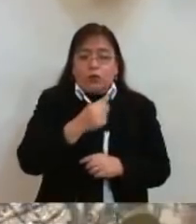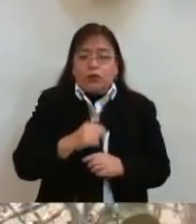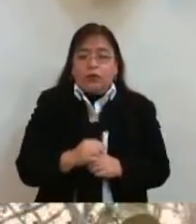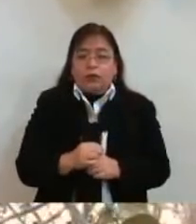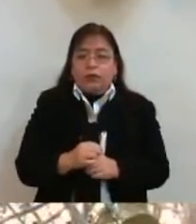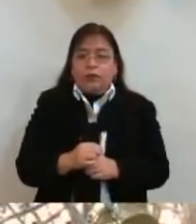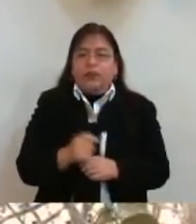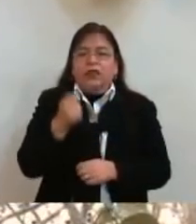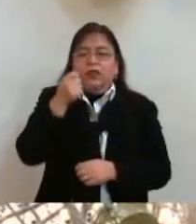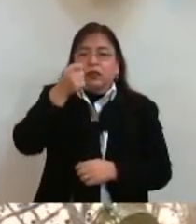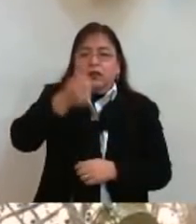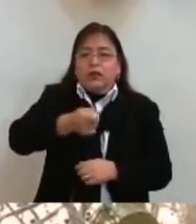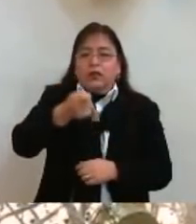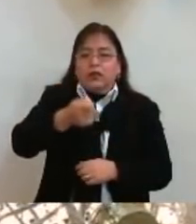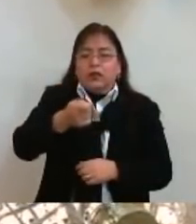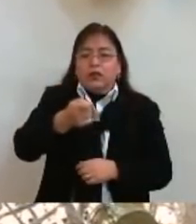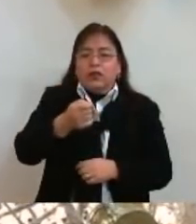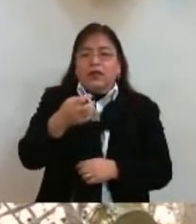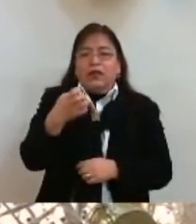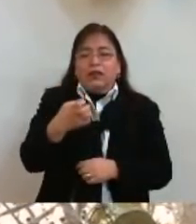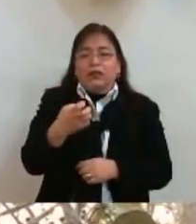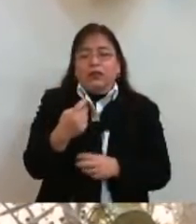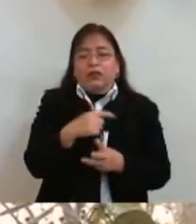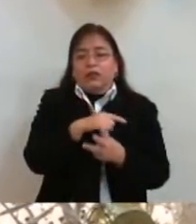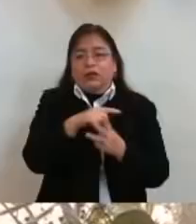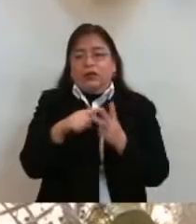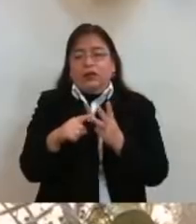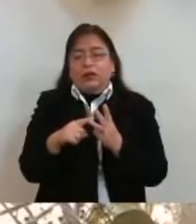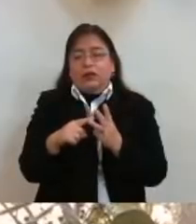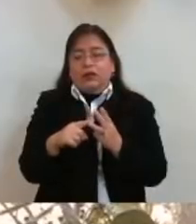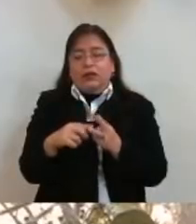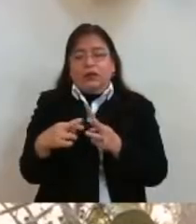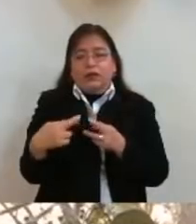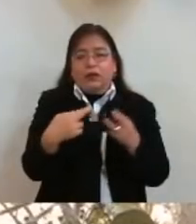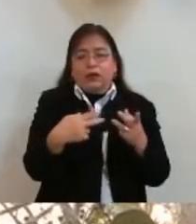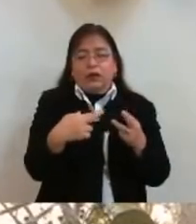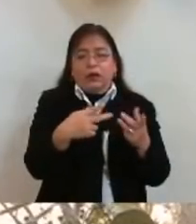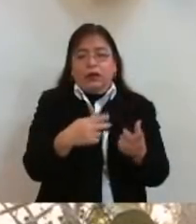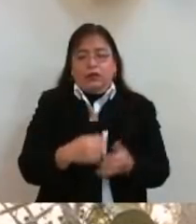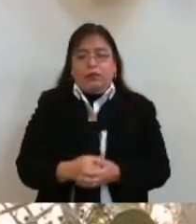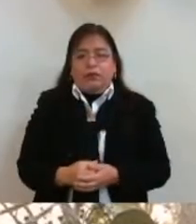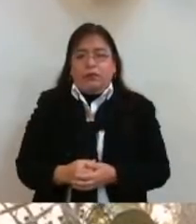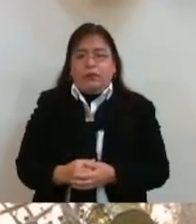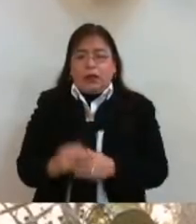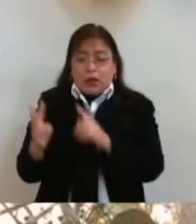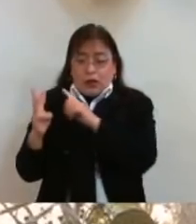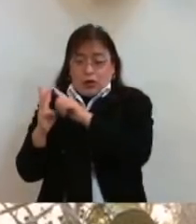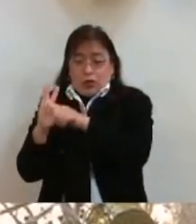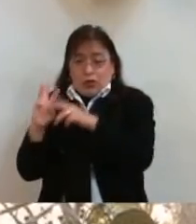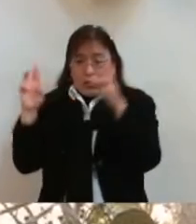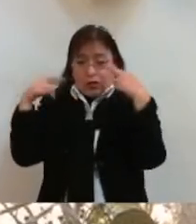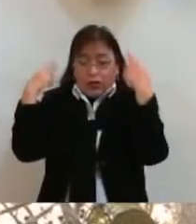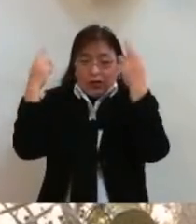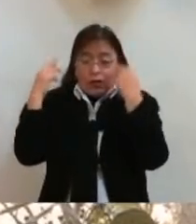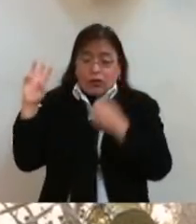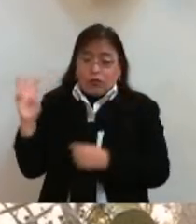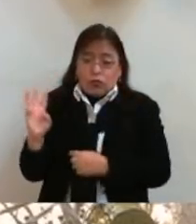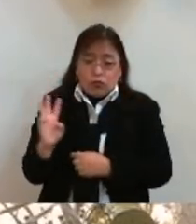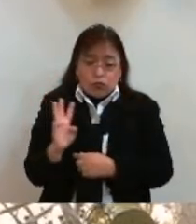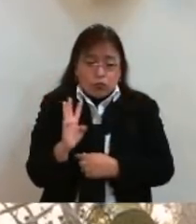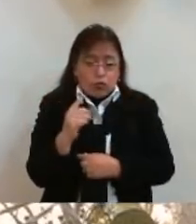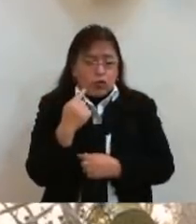Eso significan estos regalos. Cuando los magos llegan buscando,